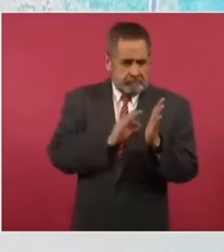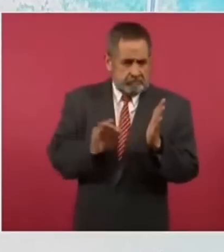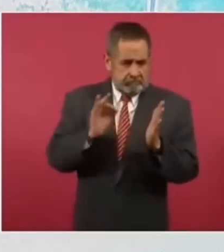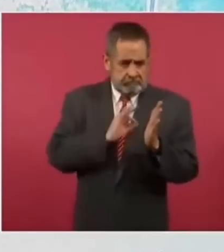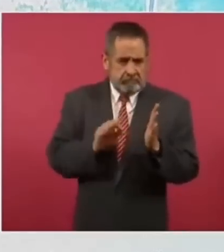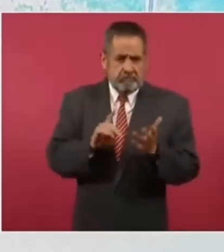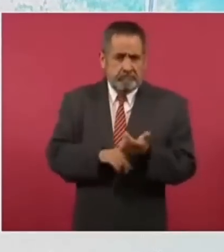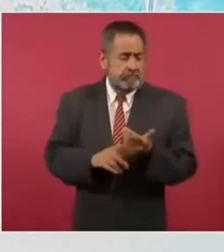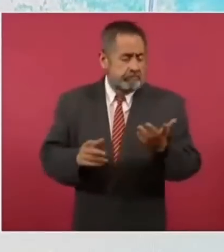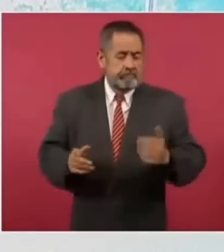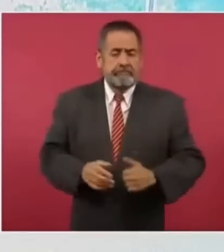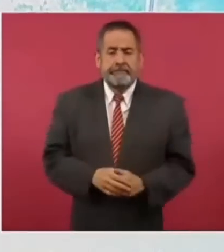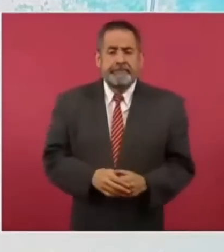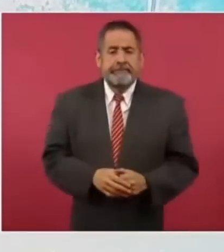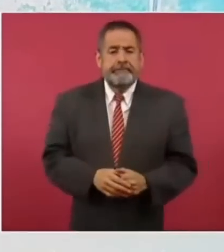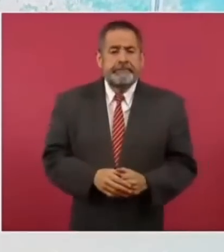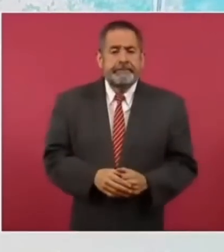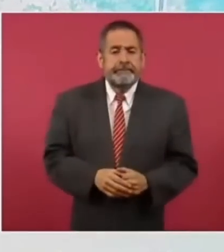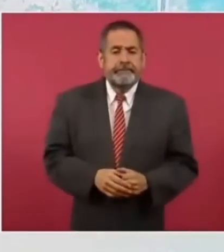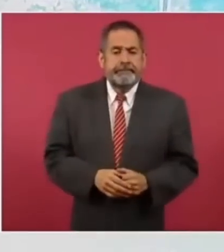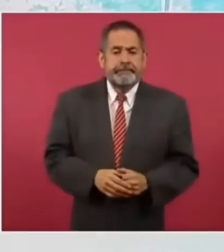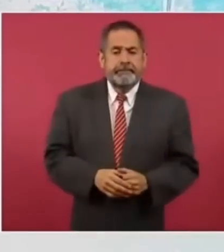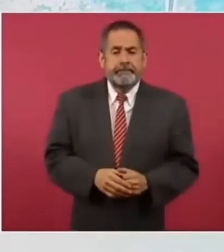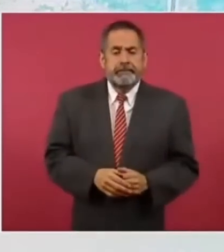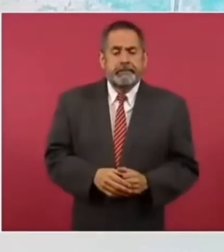de